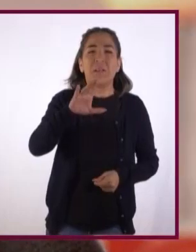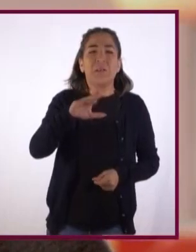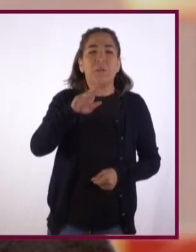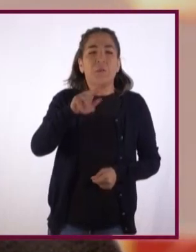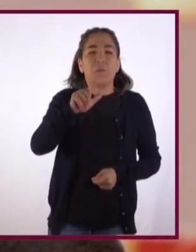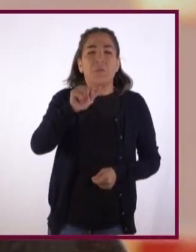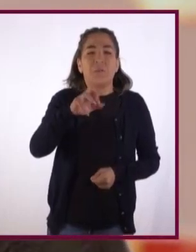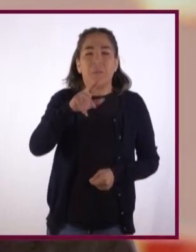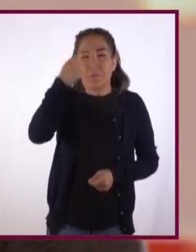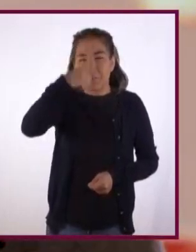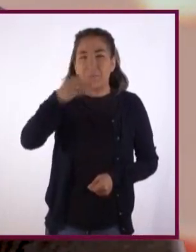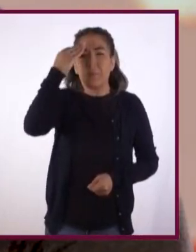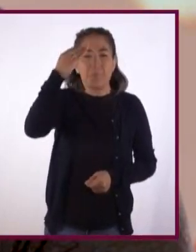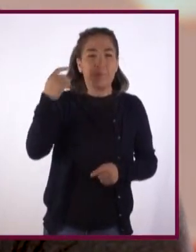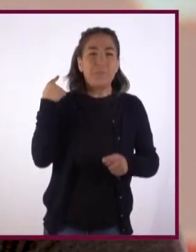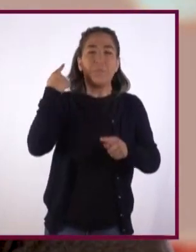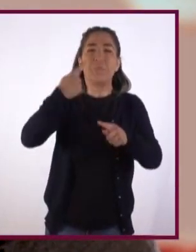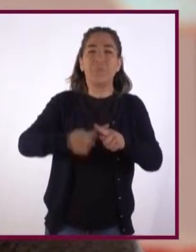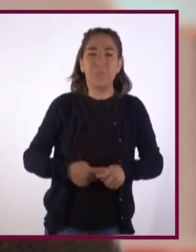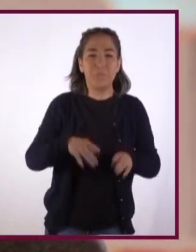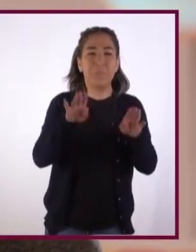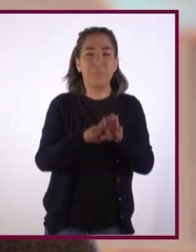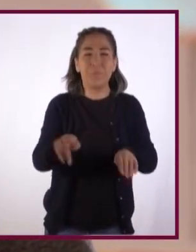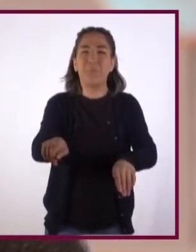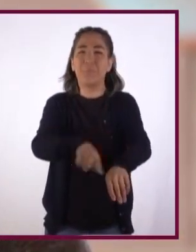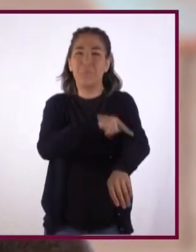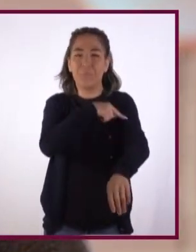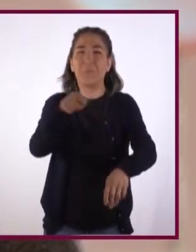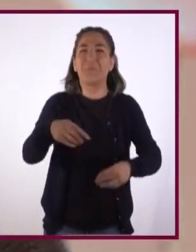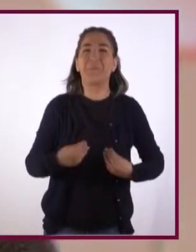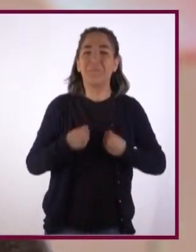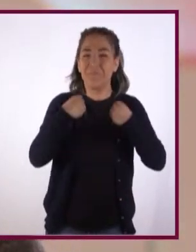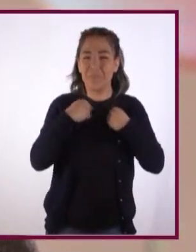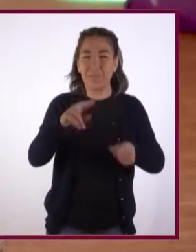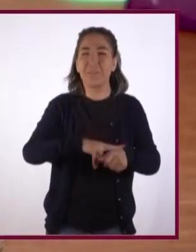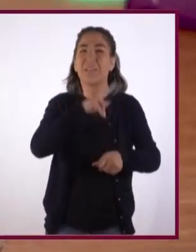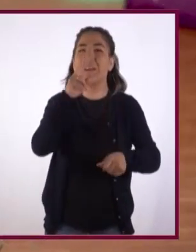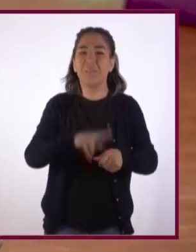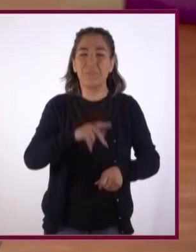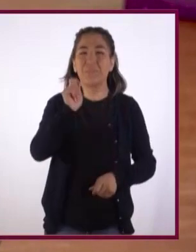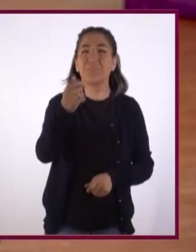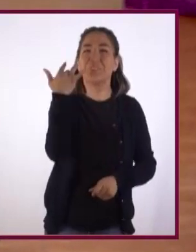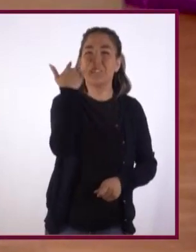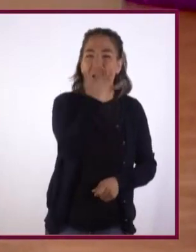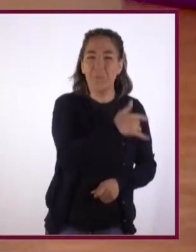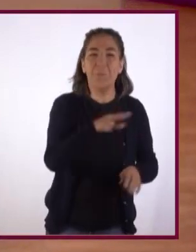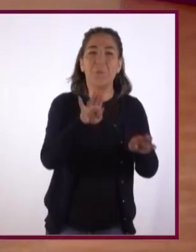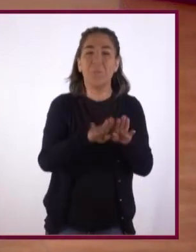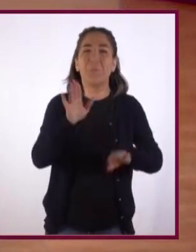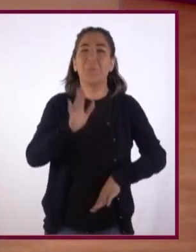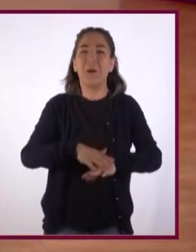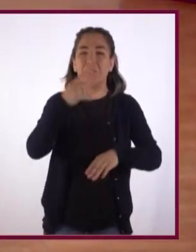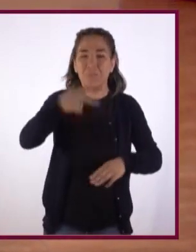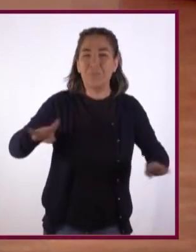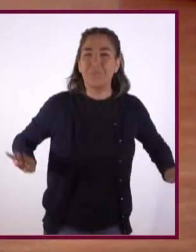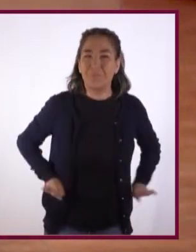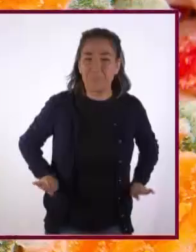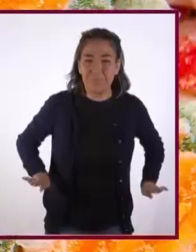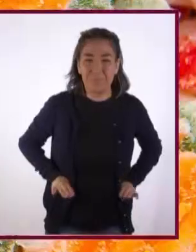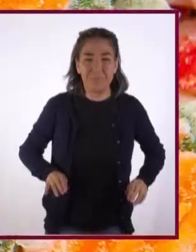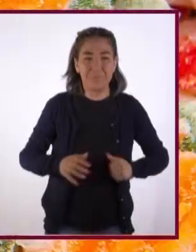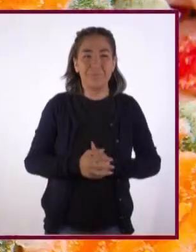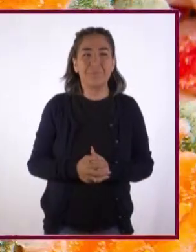permite conservar los alimentos durante periodos de tiempo mucho más largos que su vida natural, preservando su sabor y la mayoría de sus